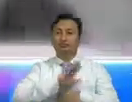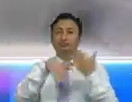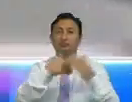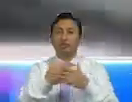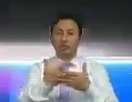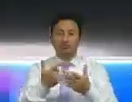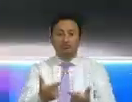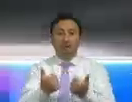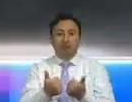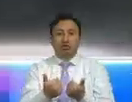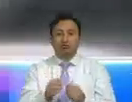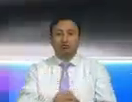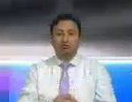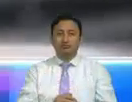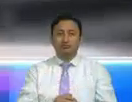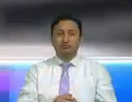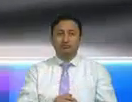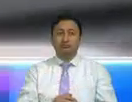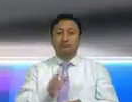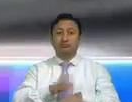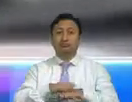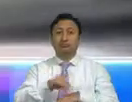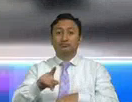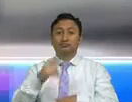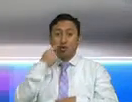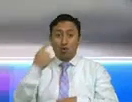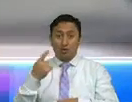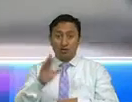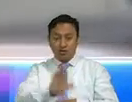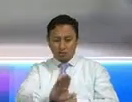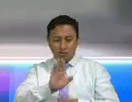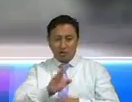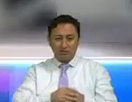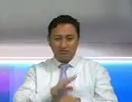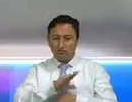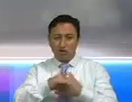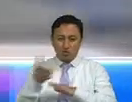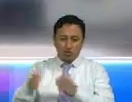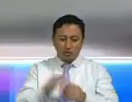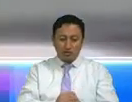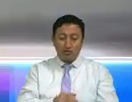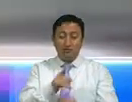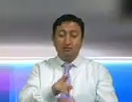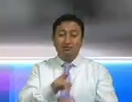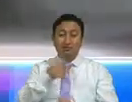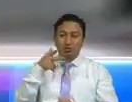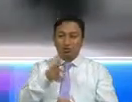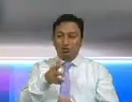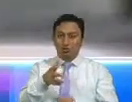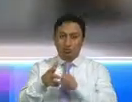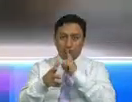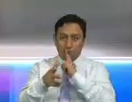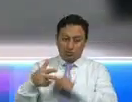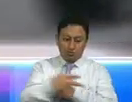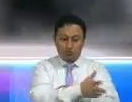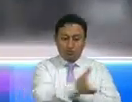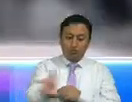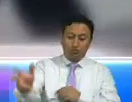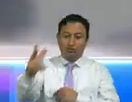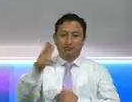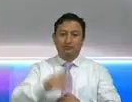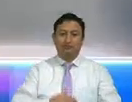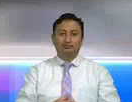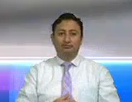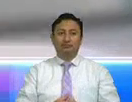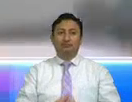salieron con vida a pesar de las amenazas del secuestrador que se desvío de la ruta por la que siempre conducía